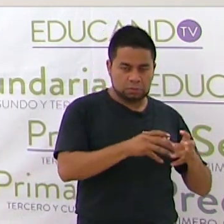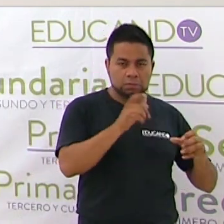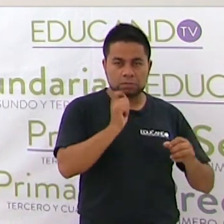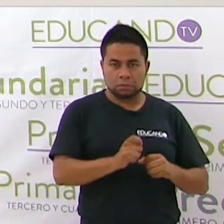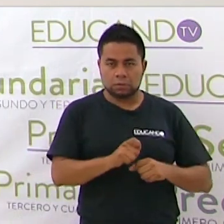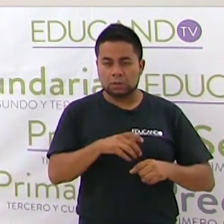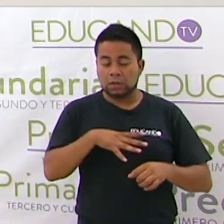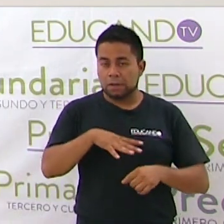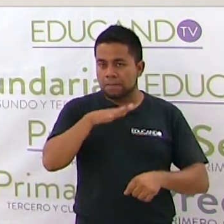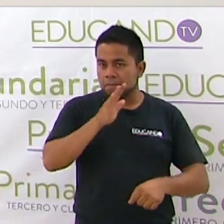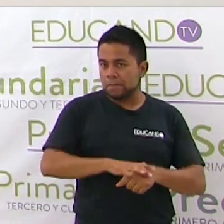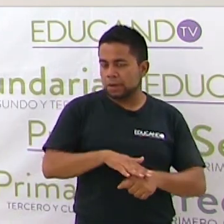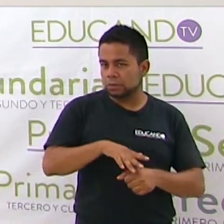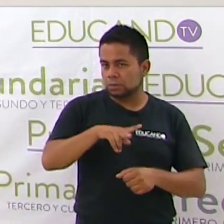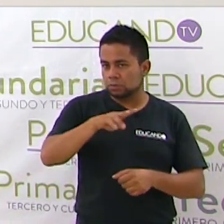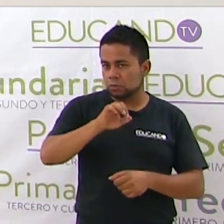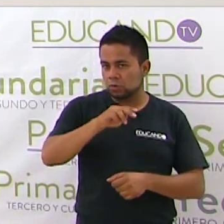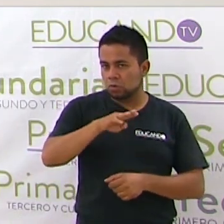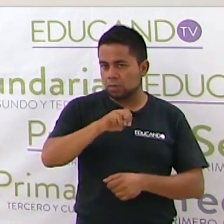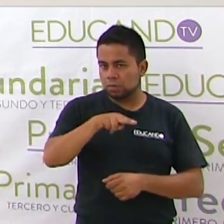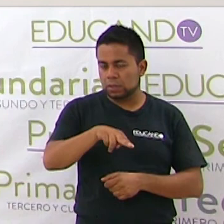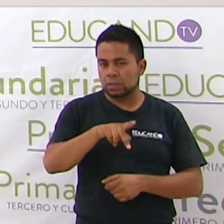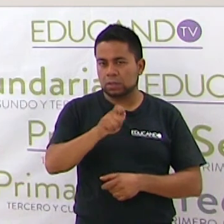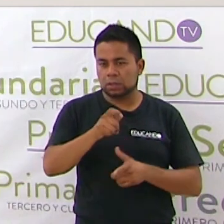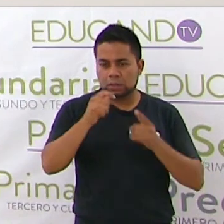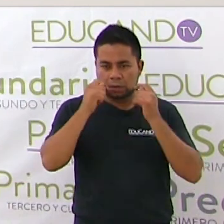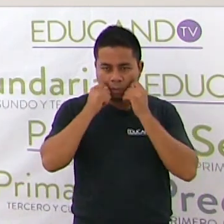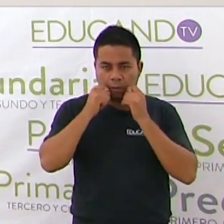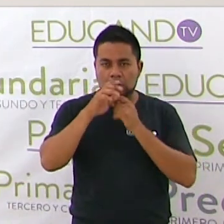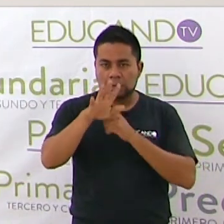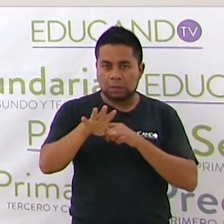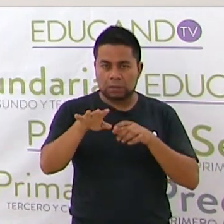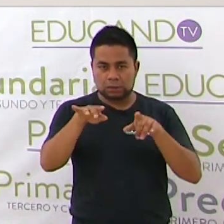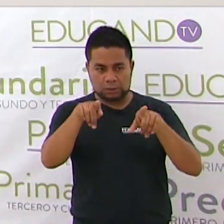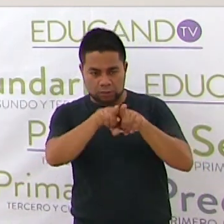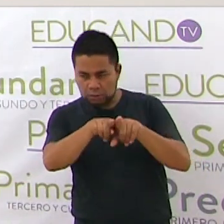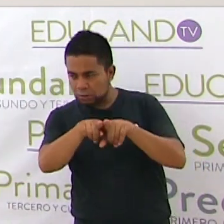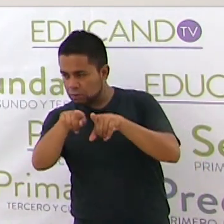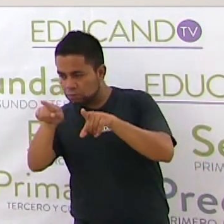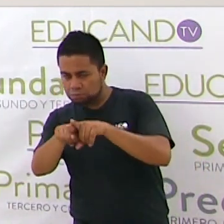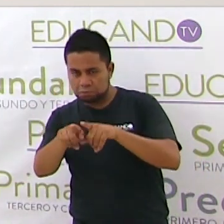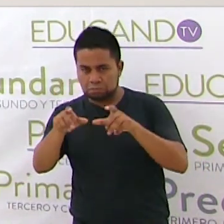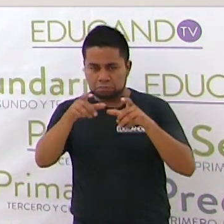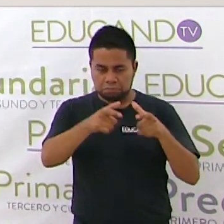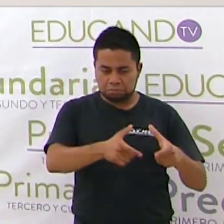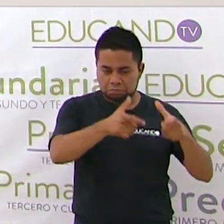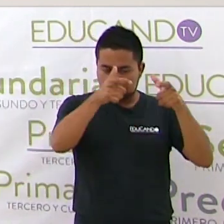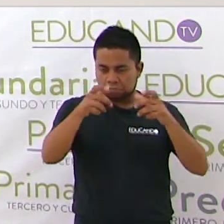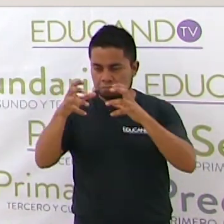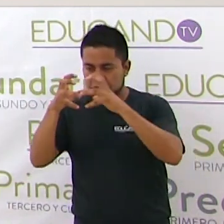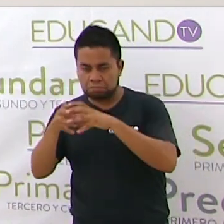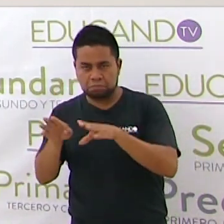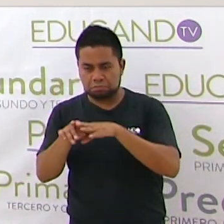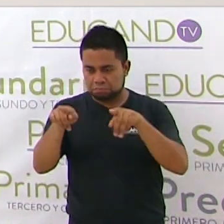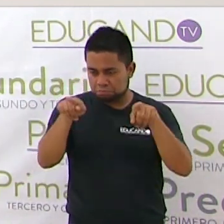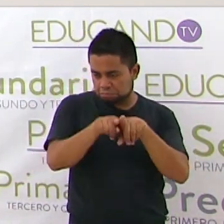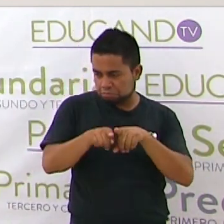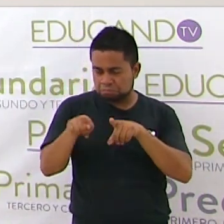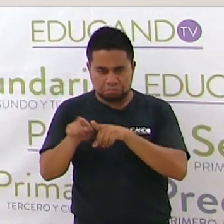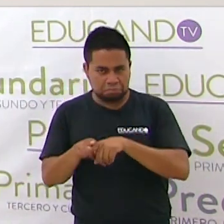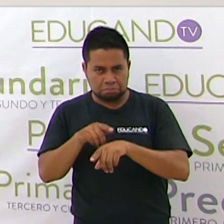tiene más volumen. Es decir, aunque se vean iguales o parecidos, que se ven de las mismas